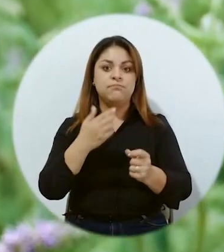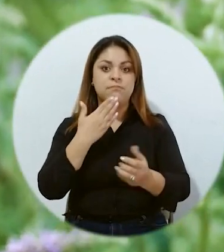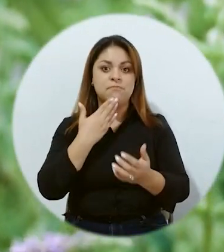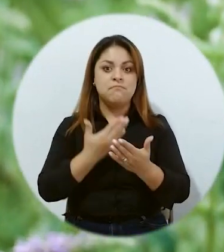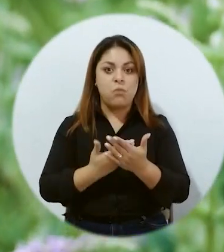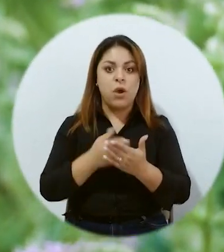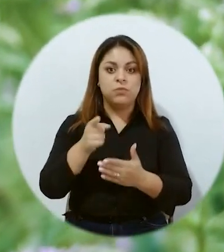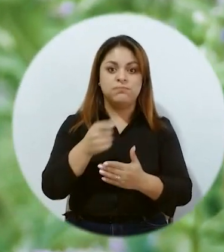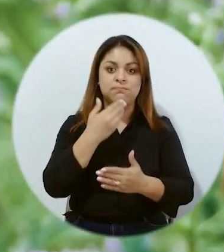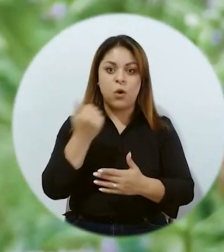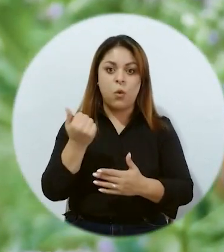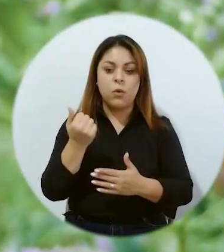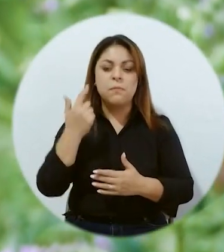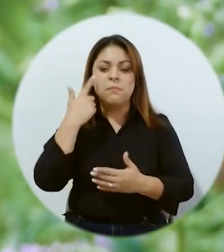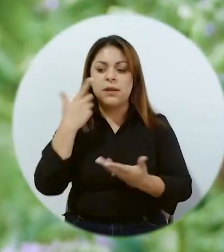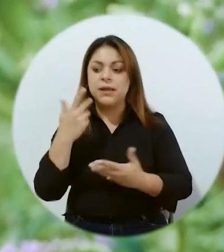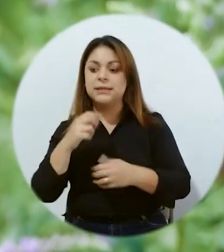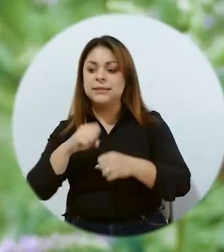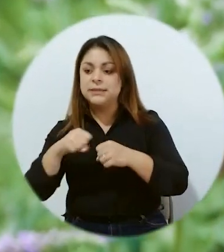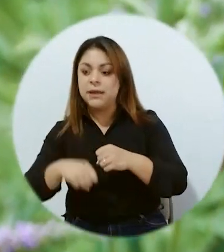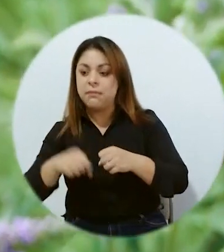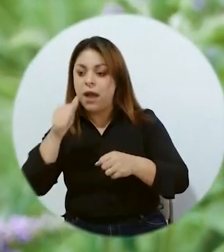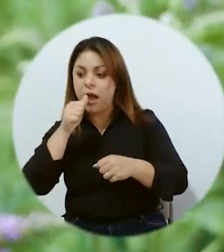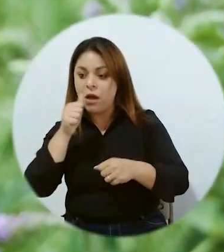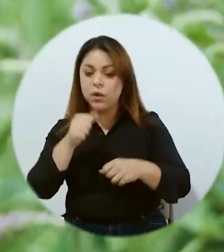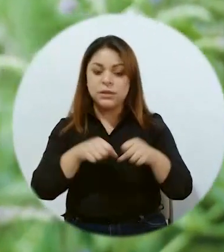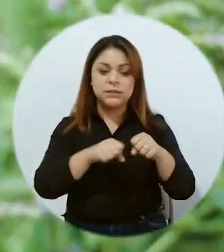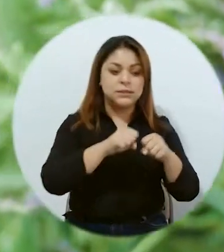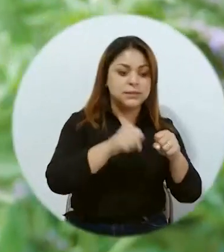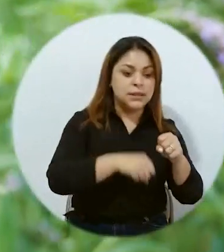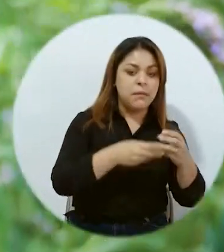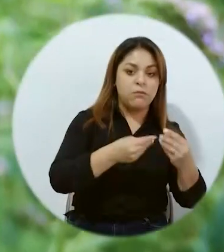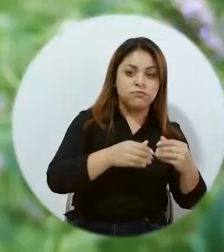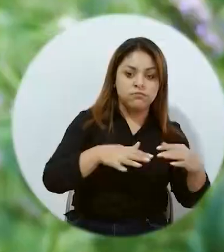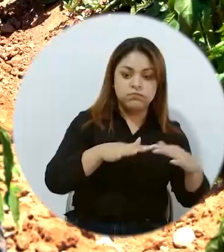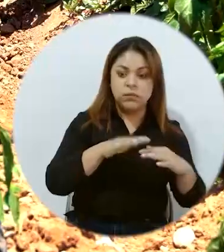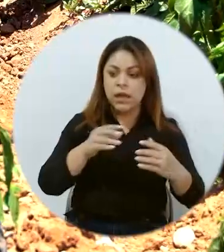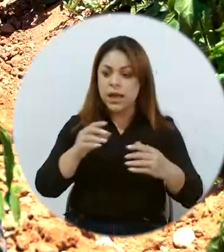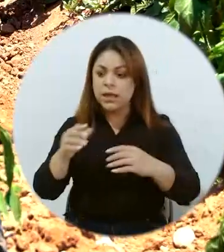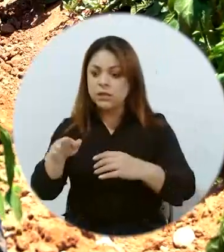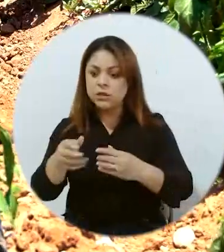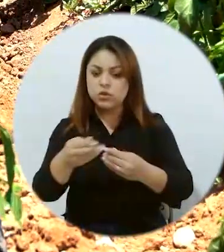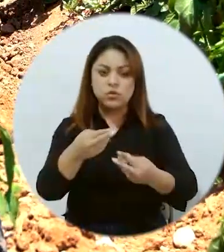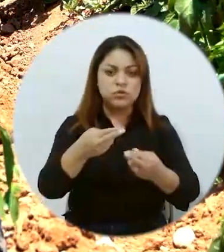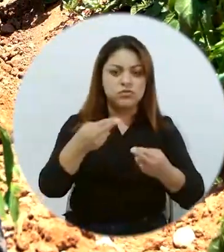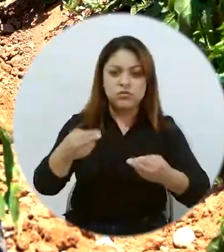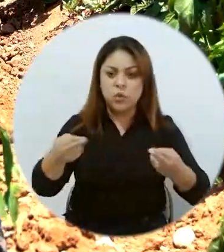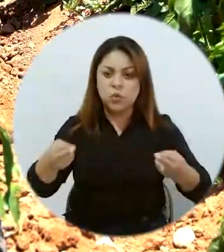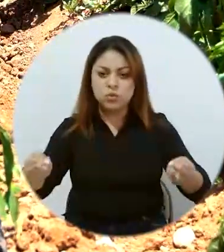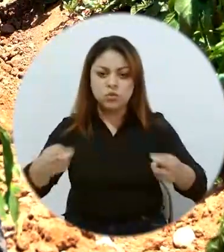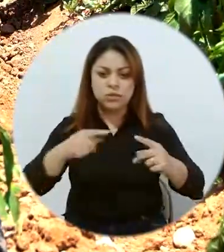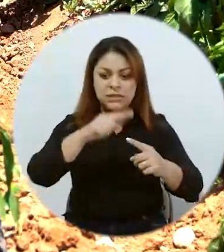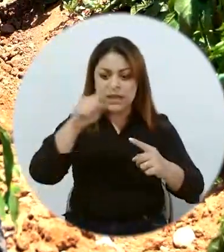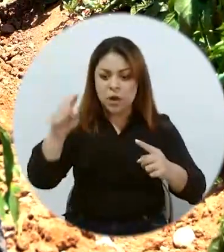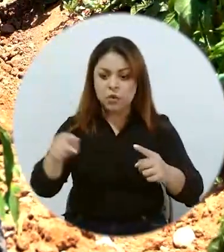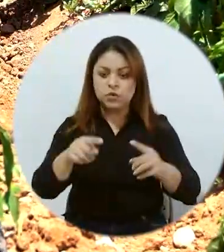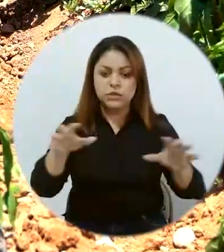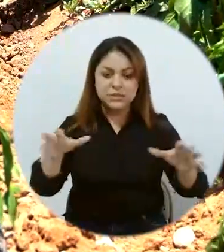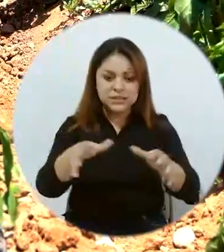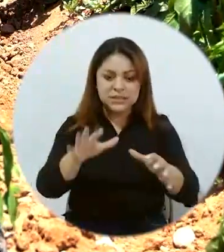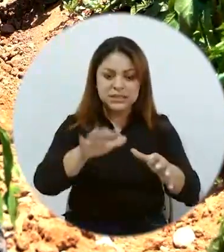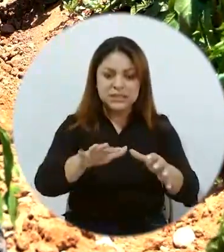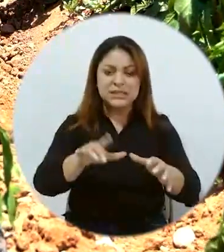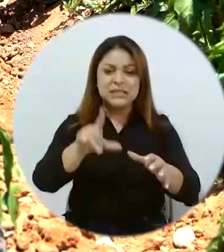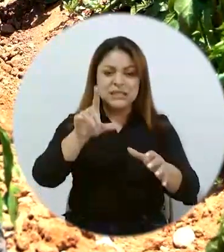que el sistema de producción, el agroecosistema, sea un sistema donde el ciclo de los nutrientes y